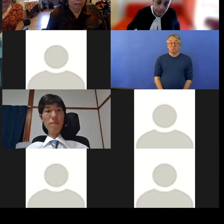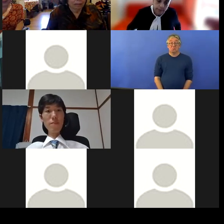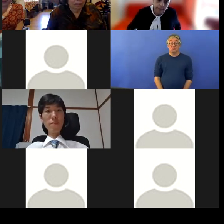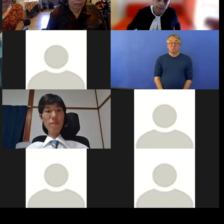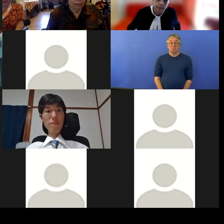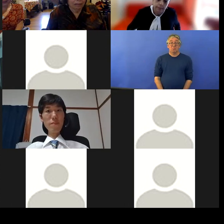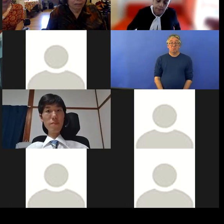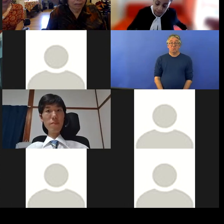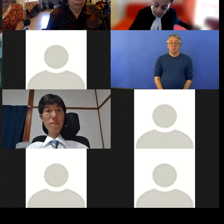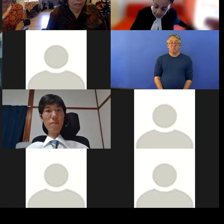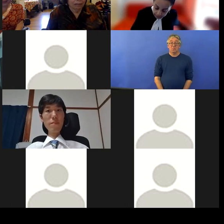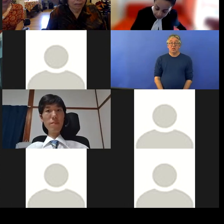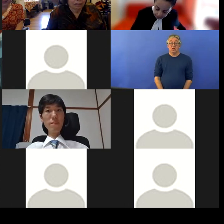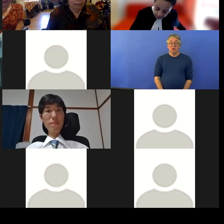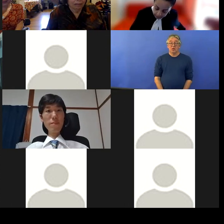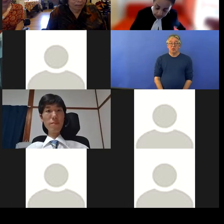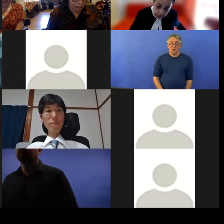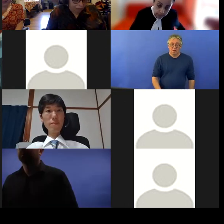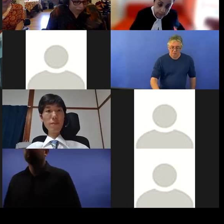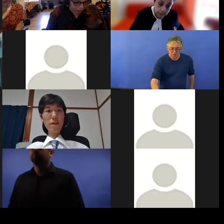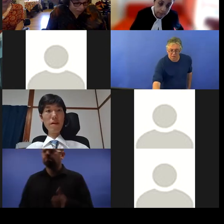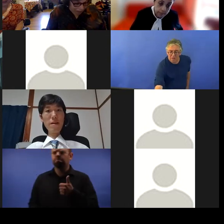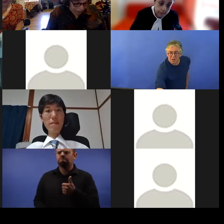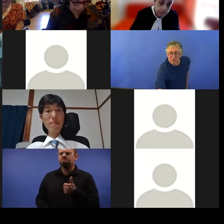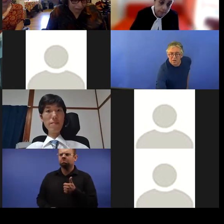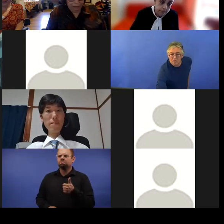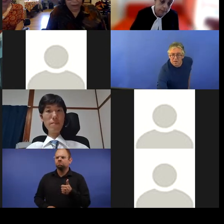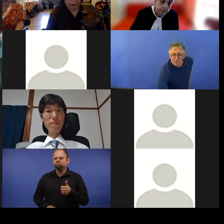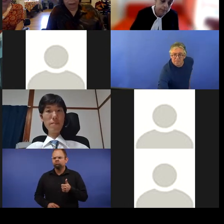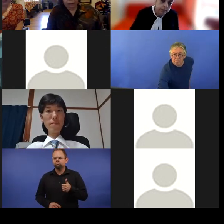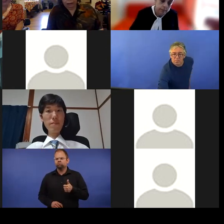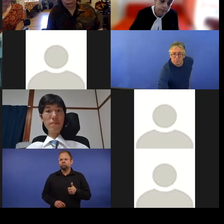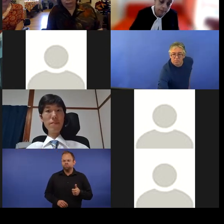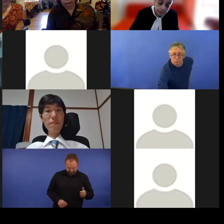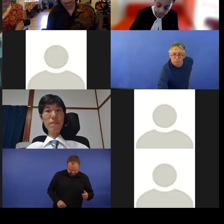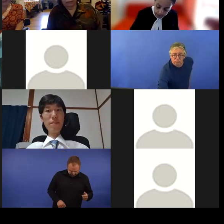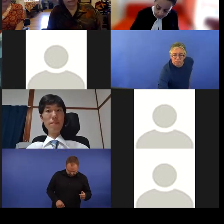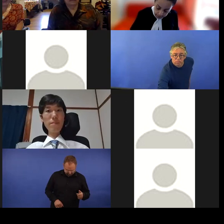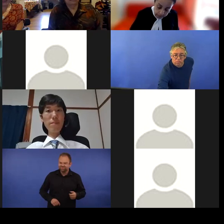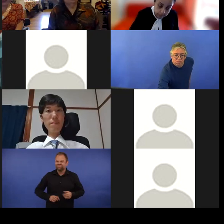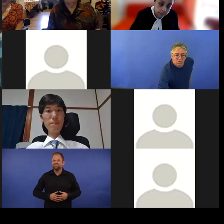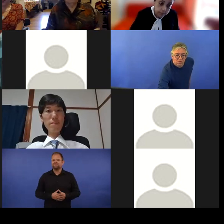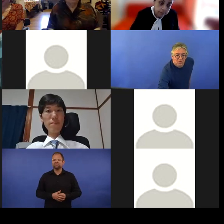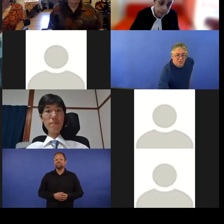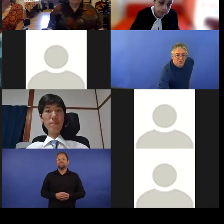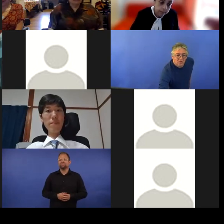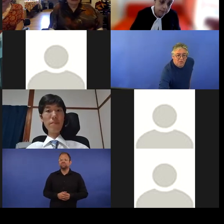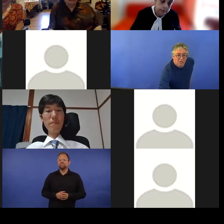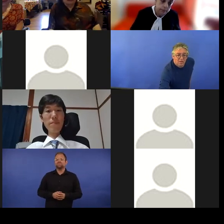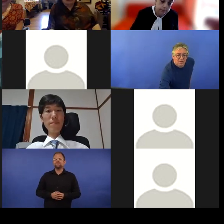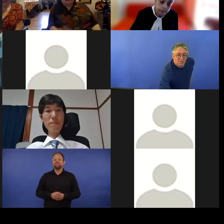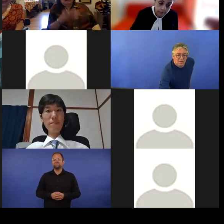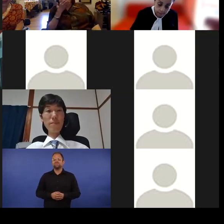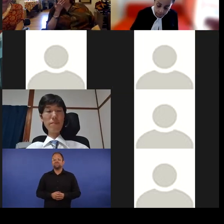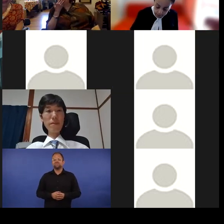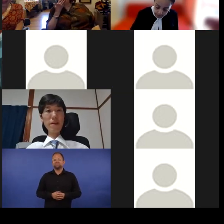are levantar las beginning to restricciones, lift las restrictions, soluciones que han comenzado a solutions proponer that no have son begun to aceptables. proposing Sugieren que are las not personas con acceptable. discapacidad They